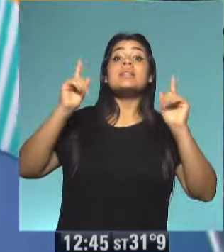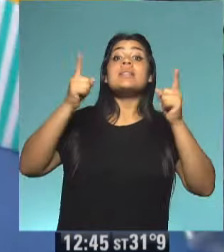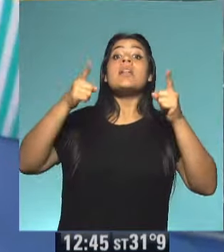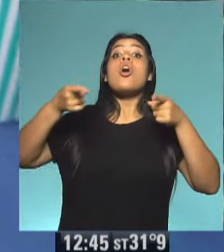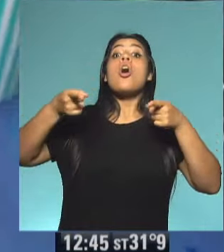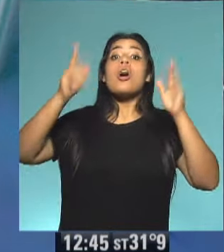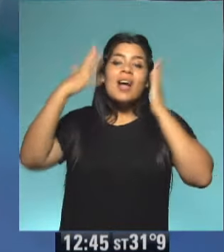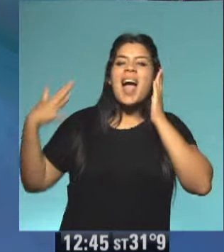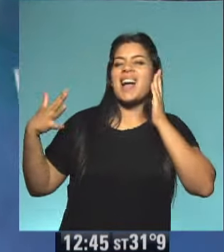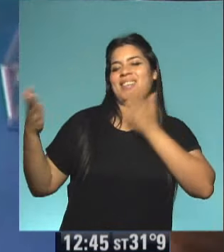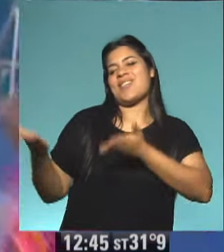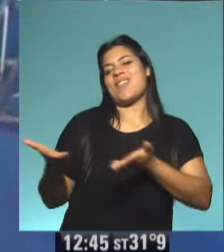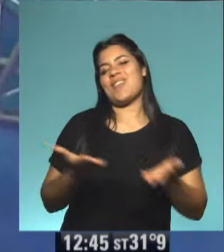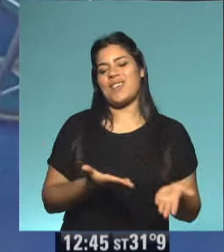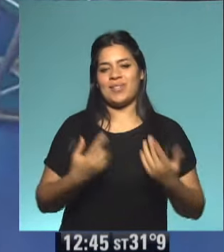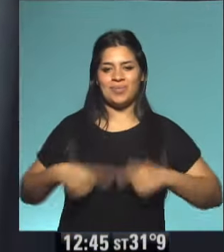señora!